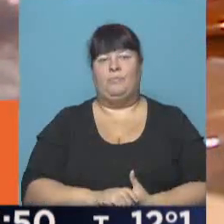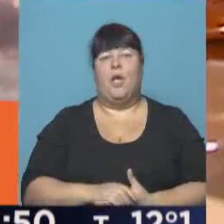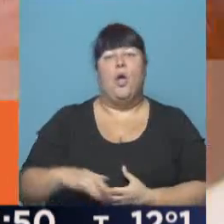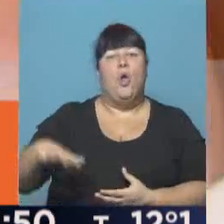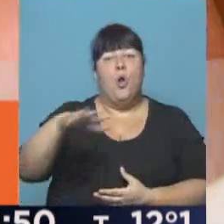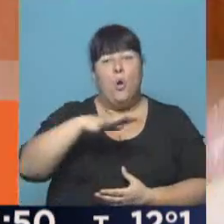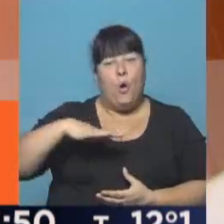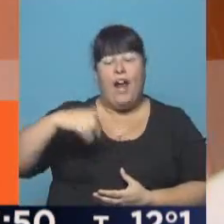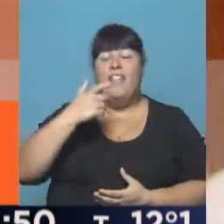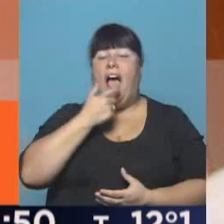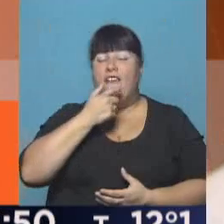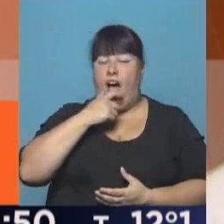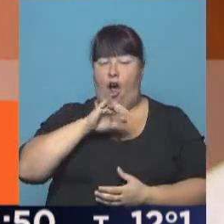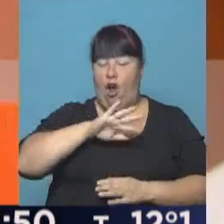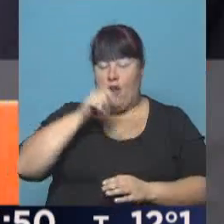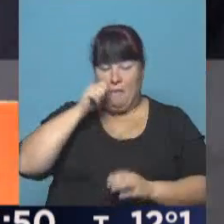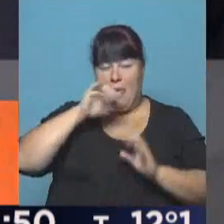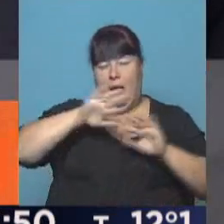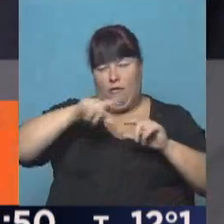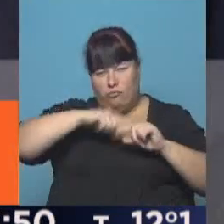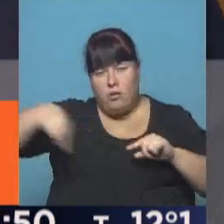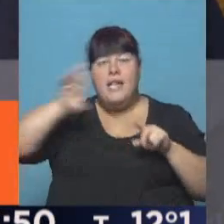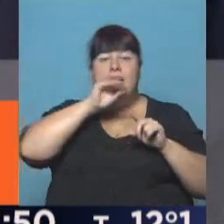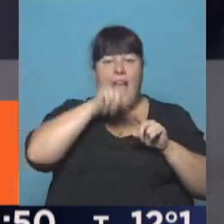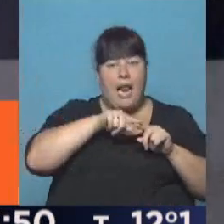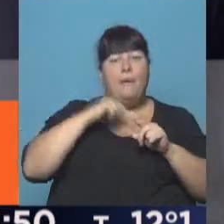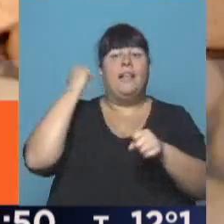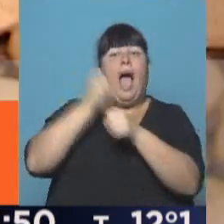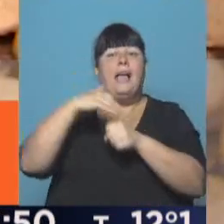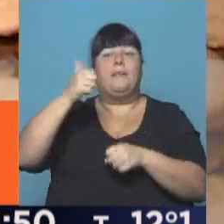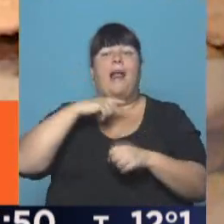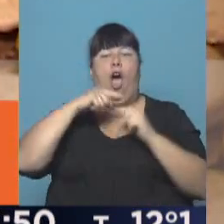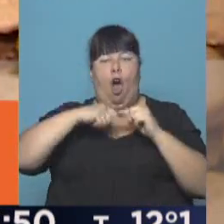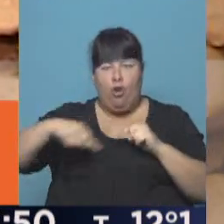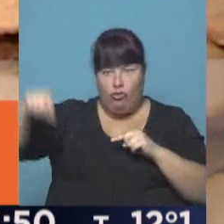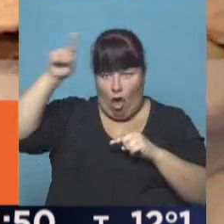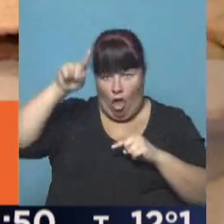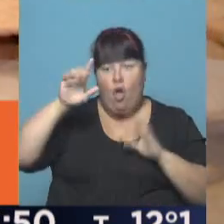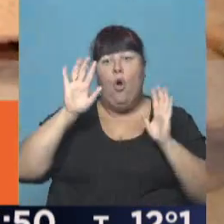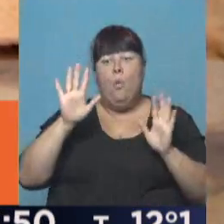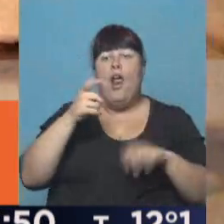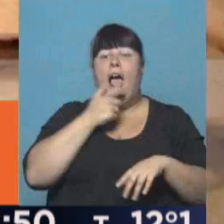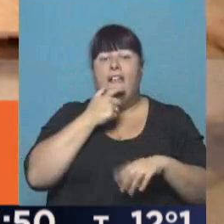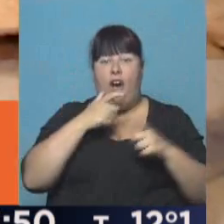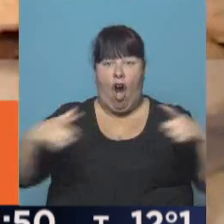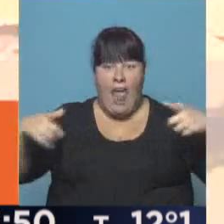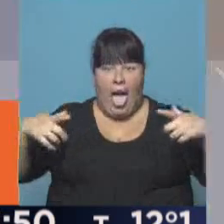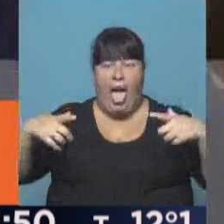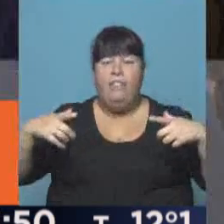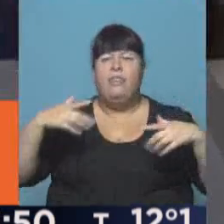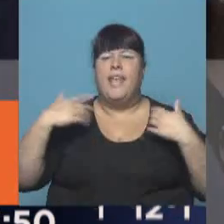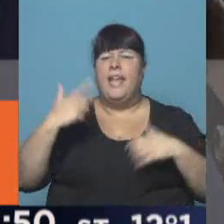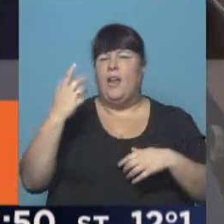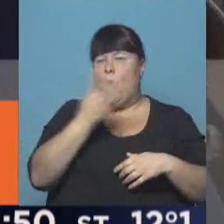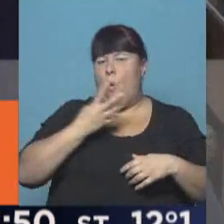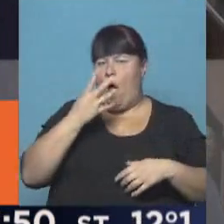distrito alfajorero del Partido de la Costa va de San Clemente del Tuyú a Mar de Ajó. Bueno, el alfajor gigante lo hicimos